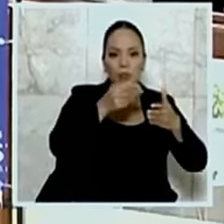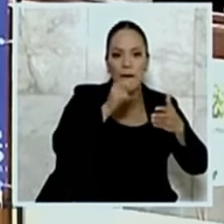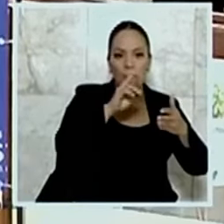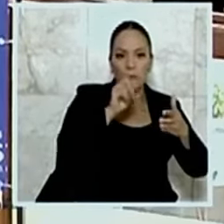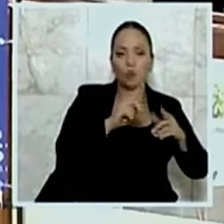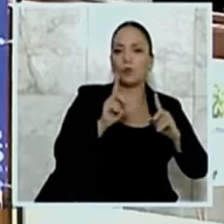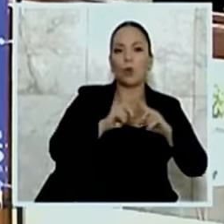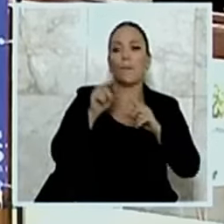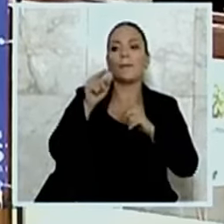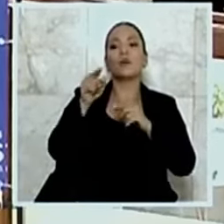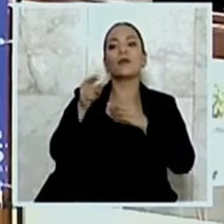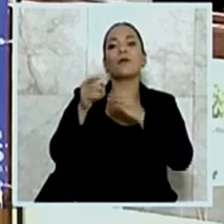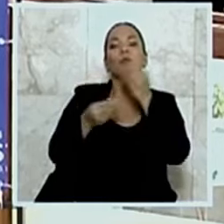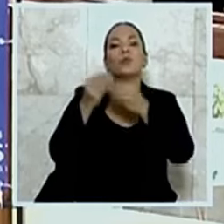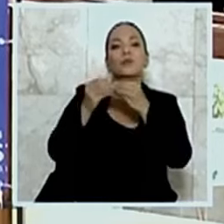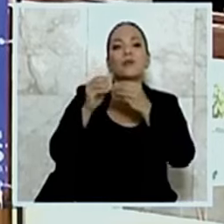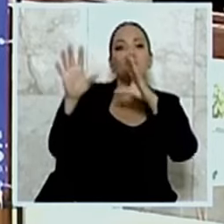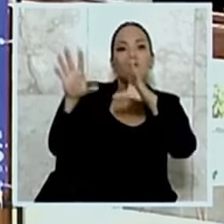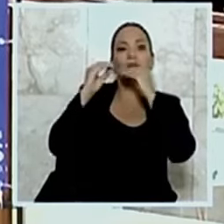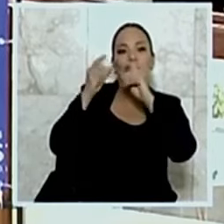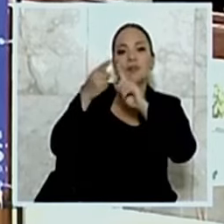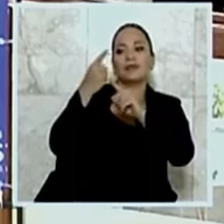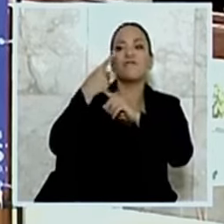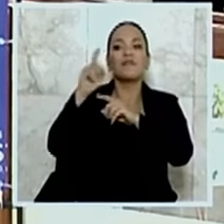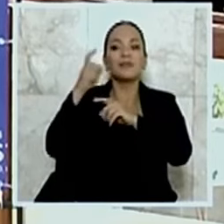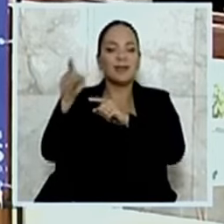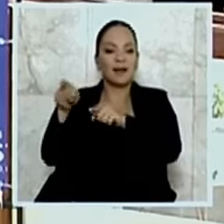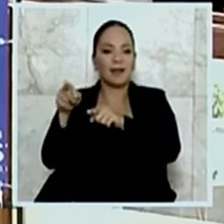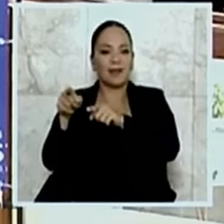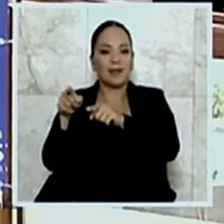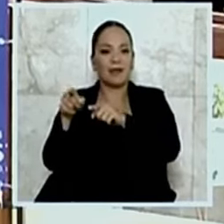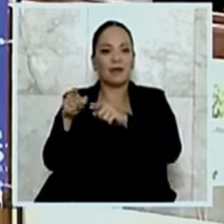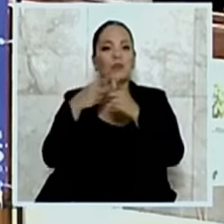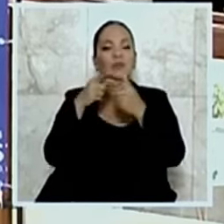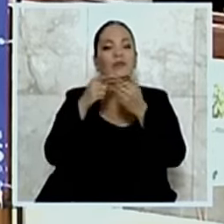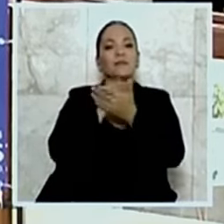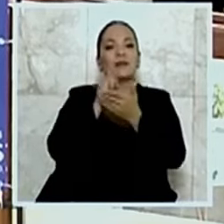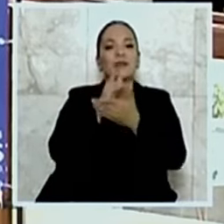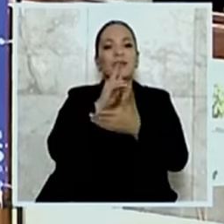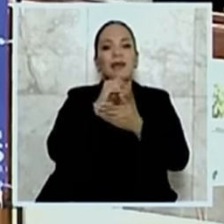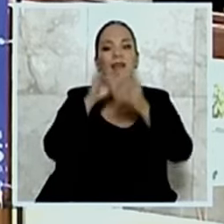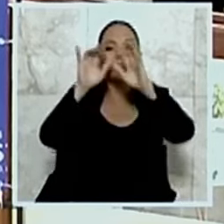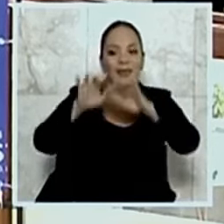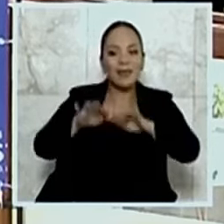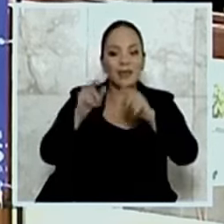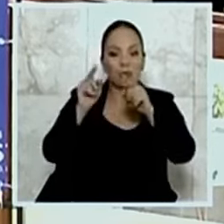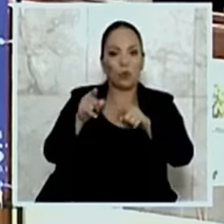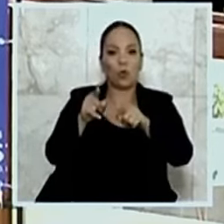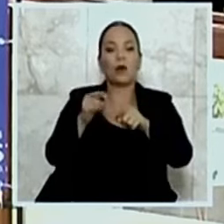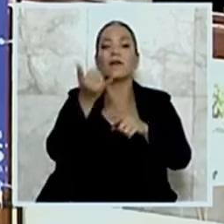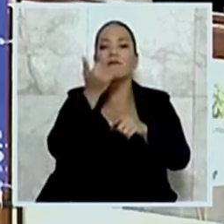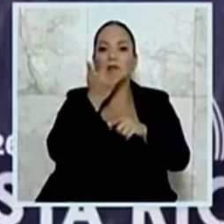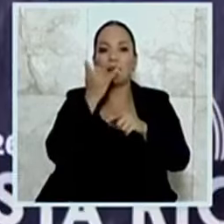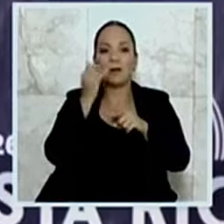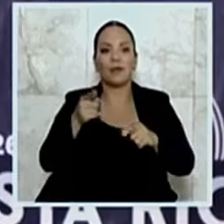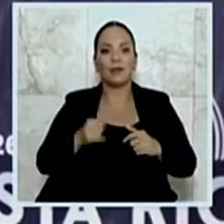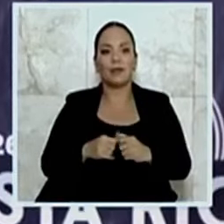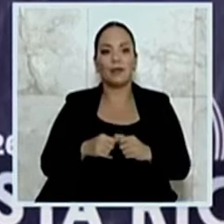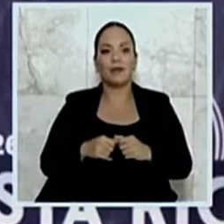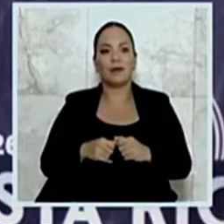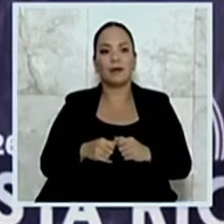quién es él o la autora de este cuadro. ¿Quién digitó mal? Está firmado, es Sharon, no sé qué. Sí, pero ella a su